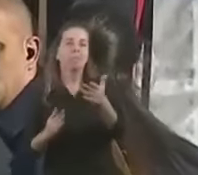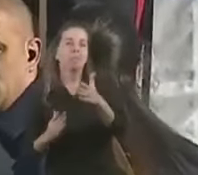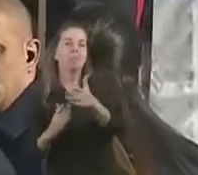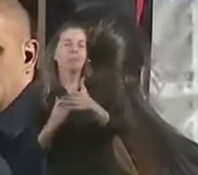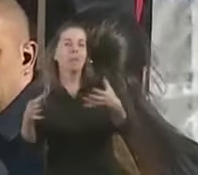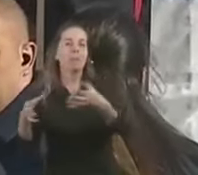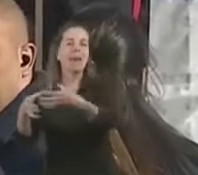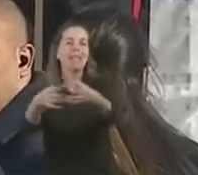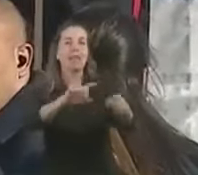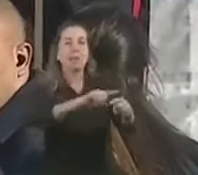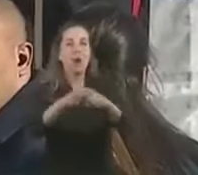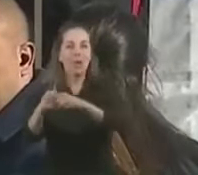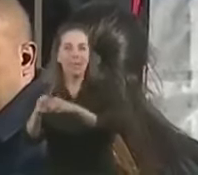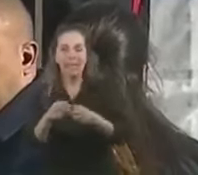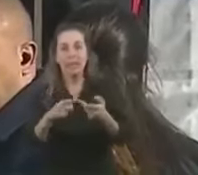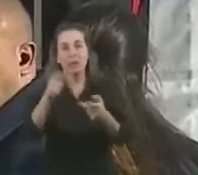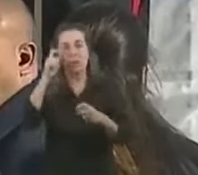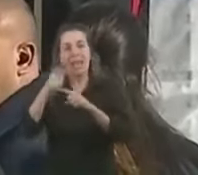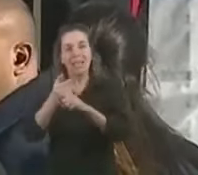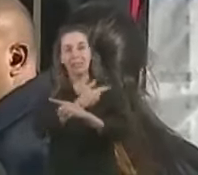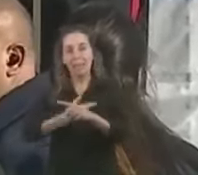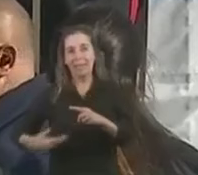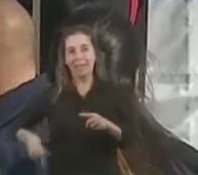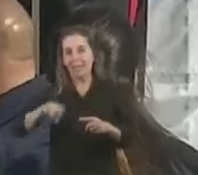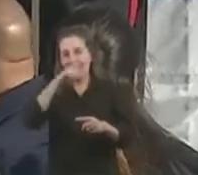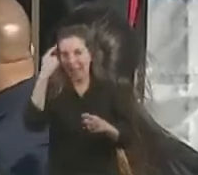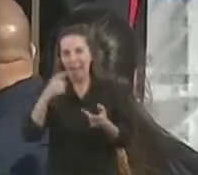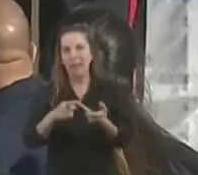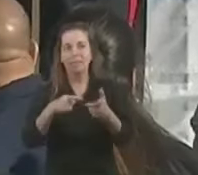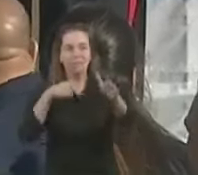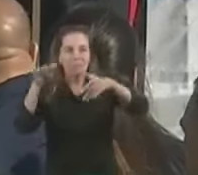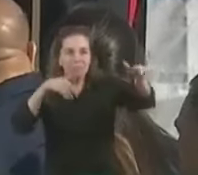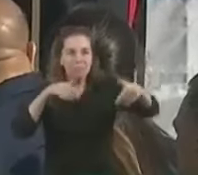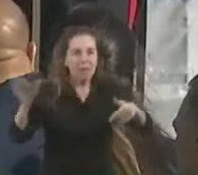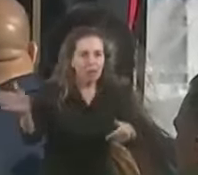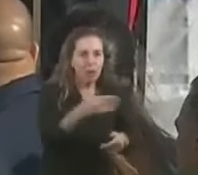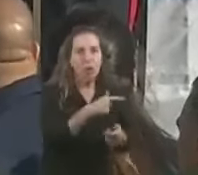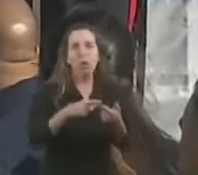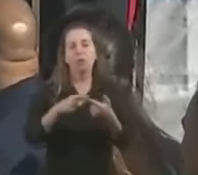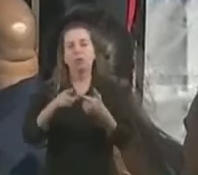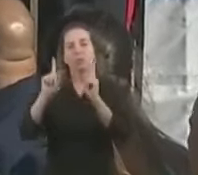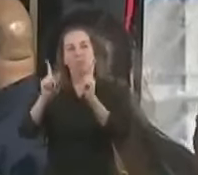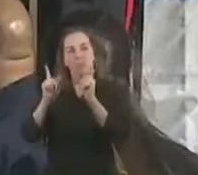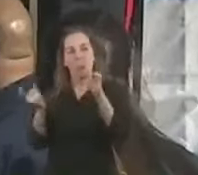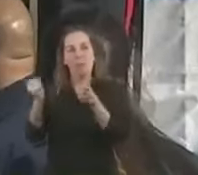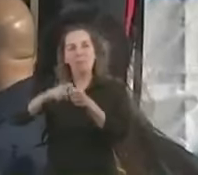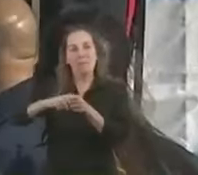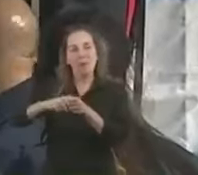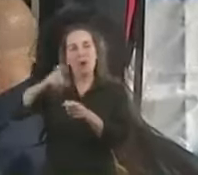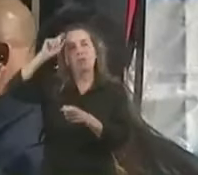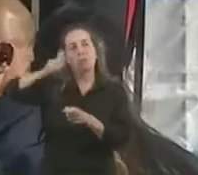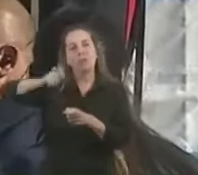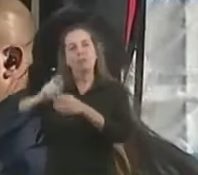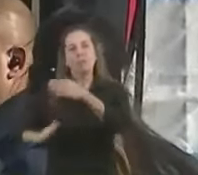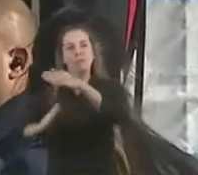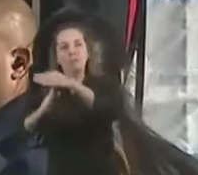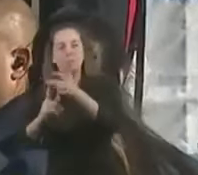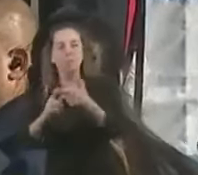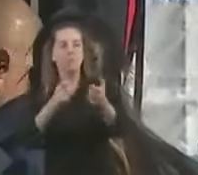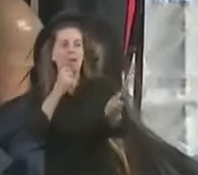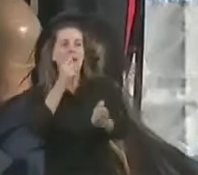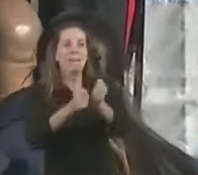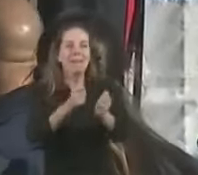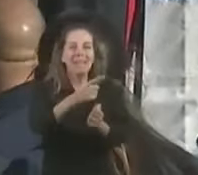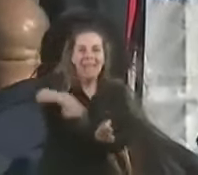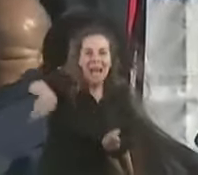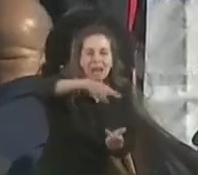partidos políticos, los expresidentes de la Nación, los miembros de la Honorable Corte Suprema de Justicia, los empresarios, los